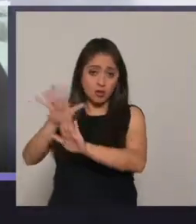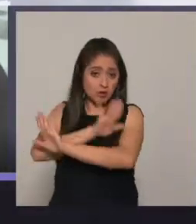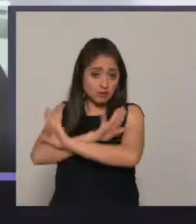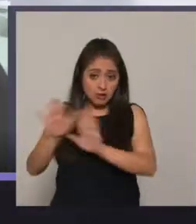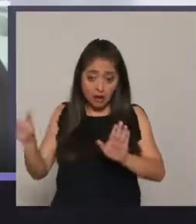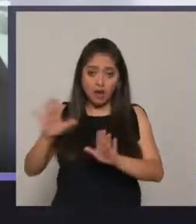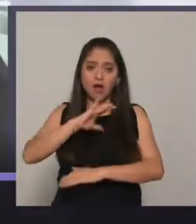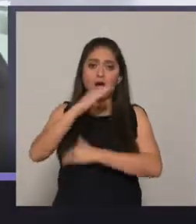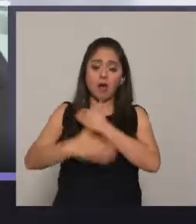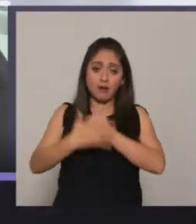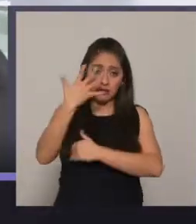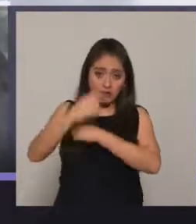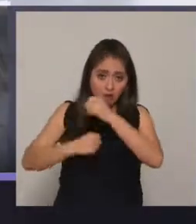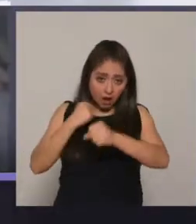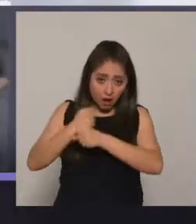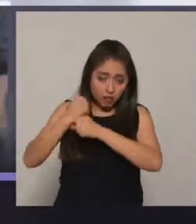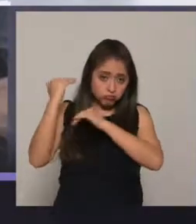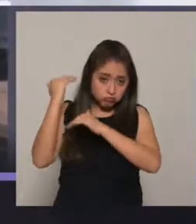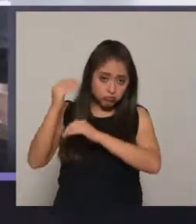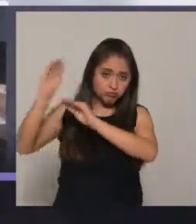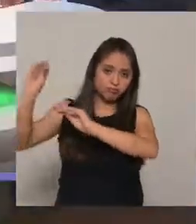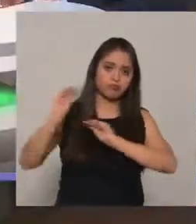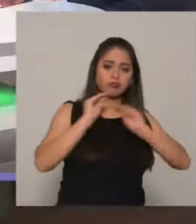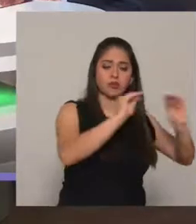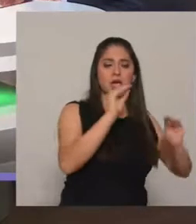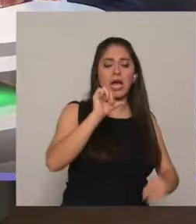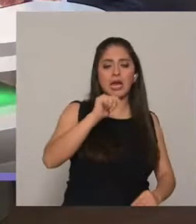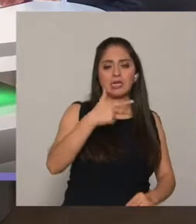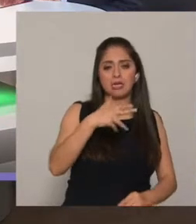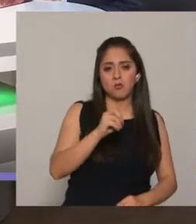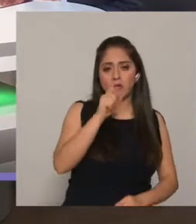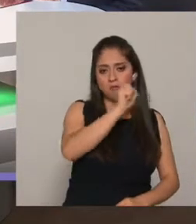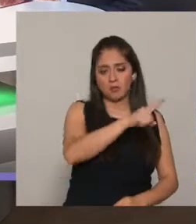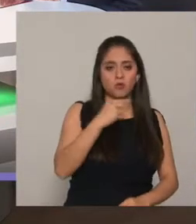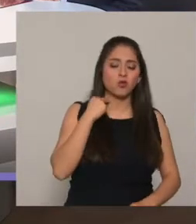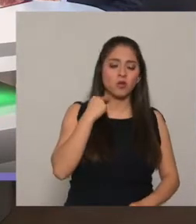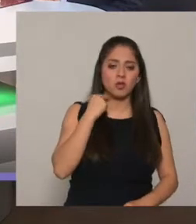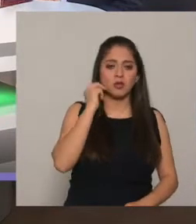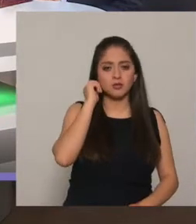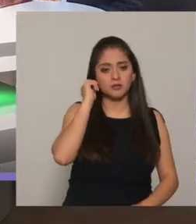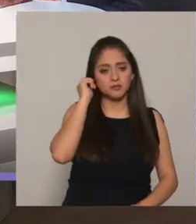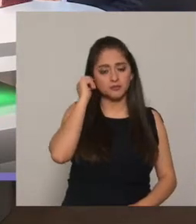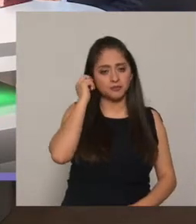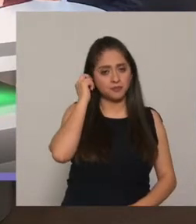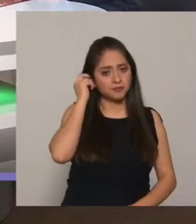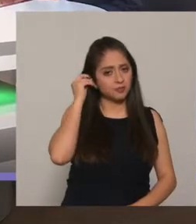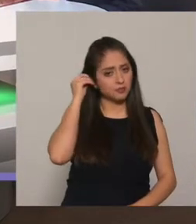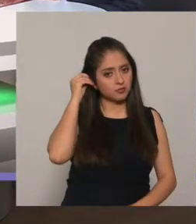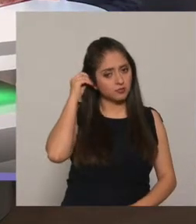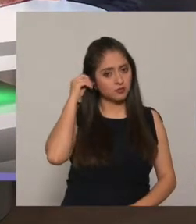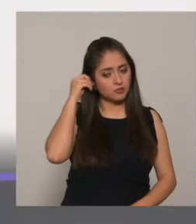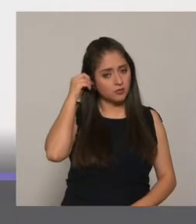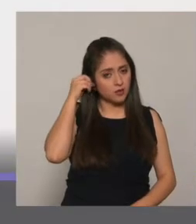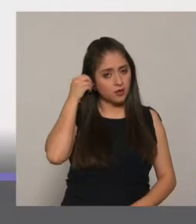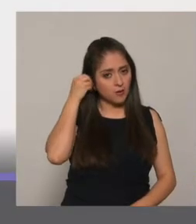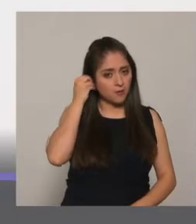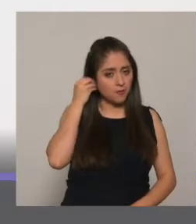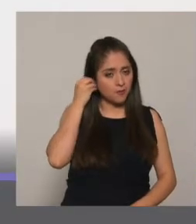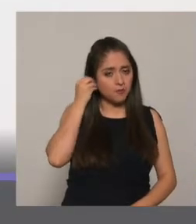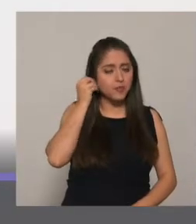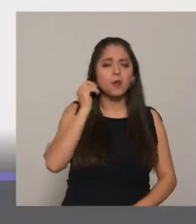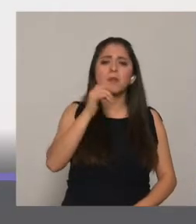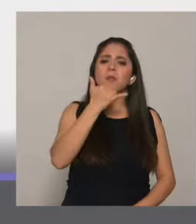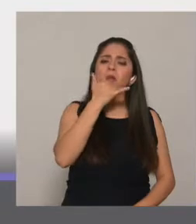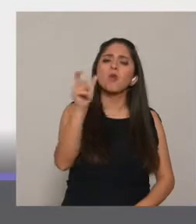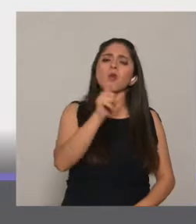archivo notarial. Claro. A ver, ¿para qué otros casos podemos necesitar notarios? Documento de voluntad anticipada, por supuesto.